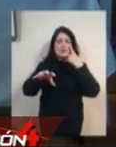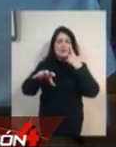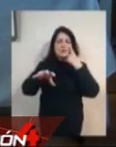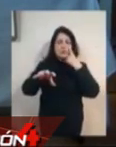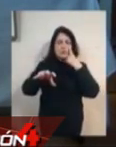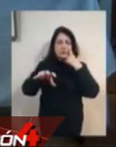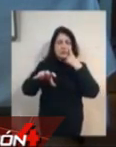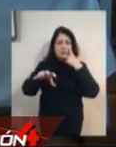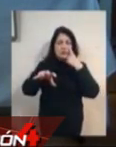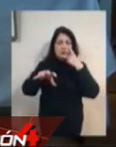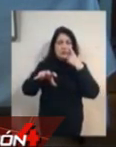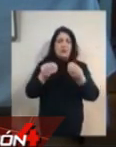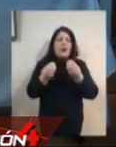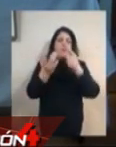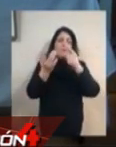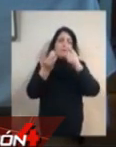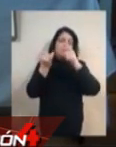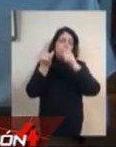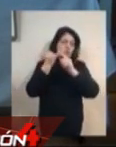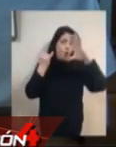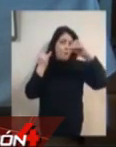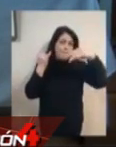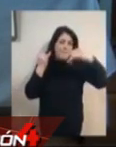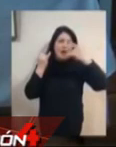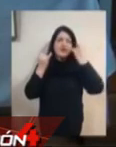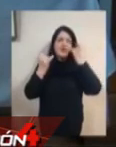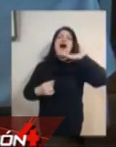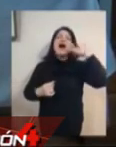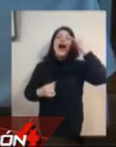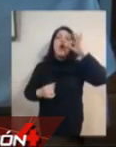fundamentales logísticos que son Comayo,